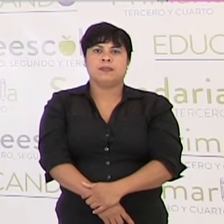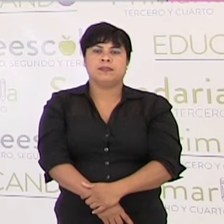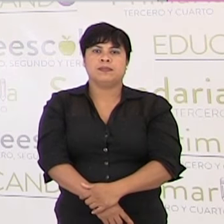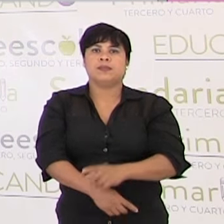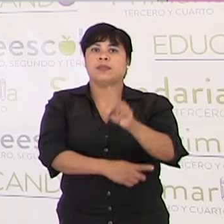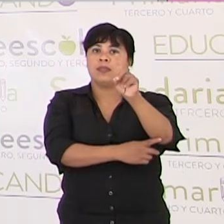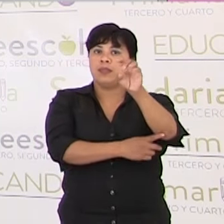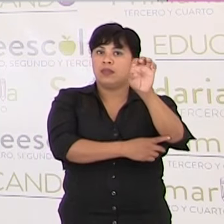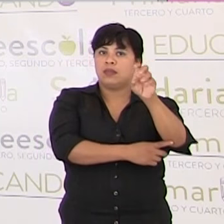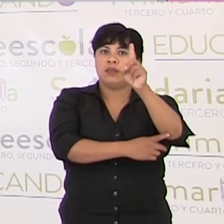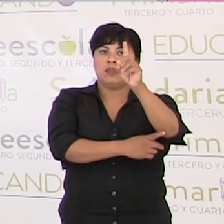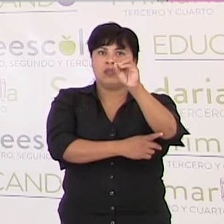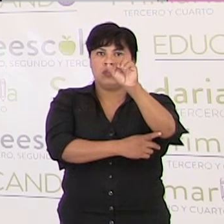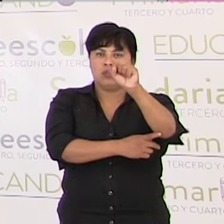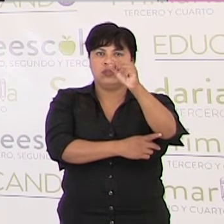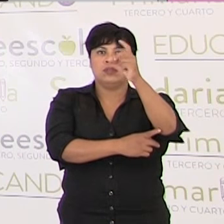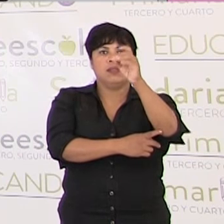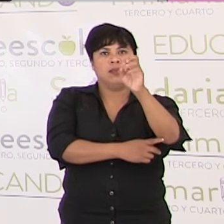de dos